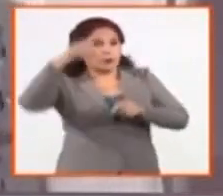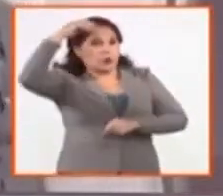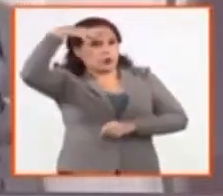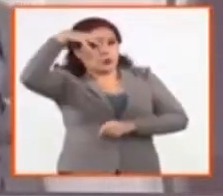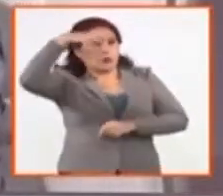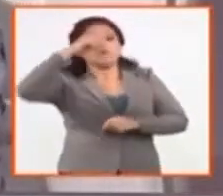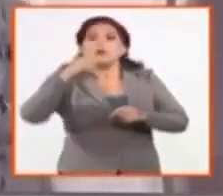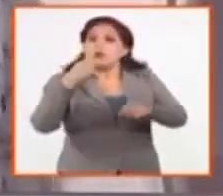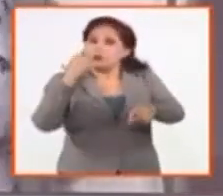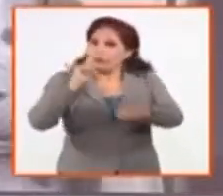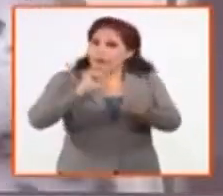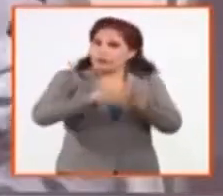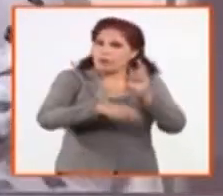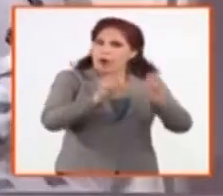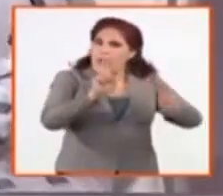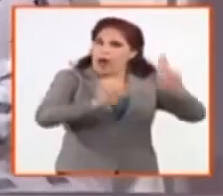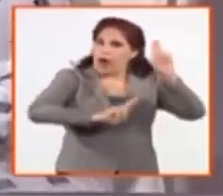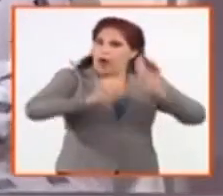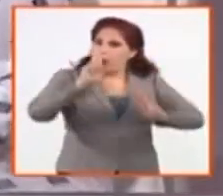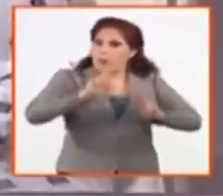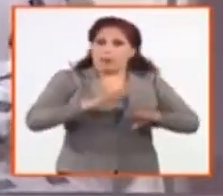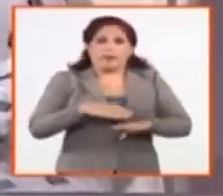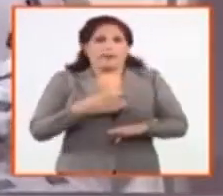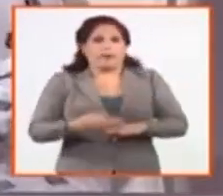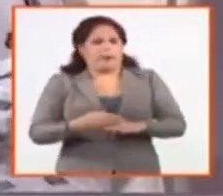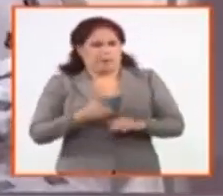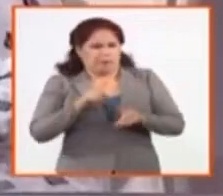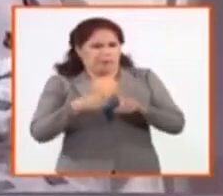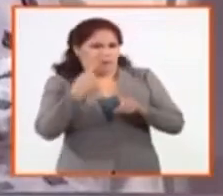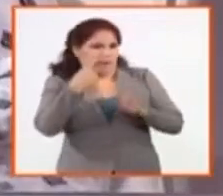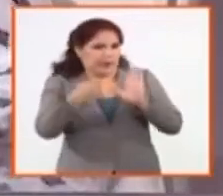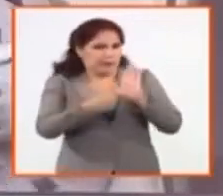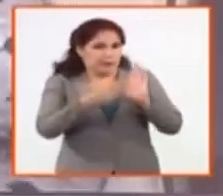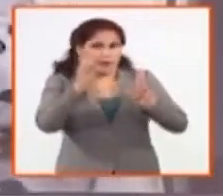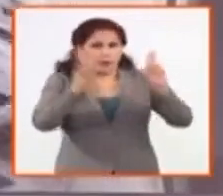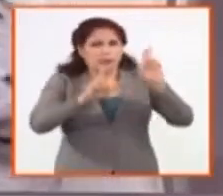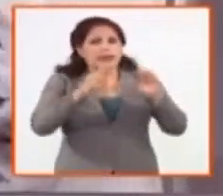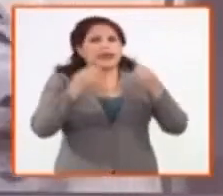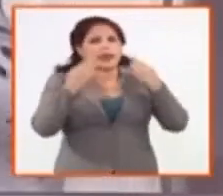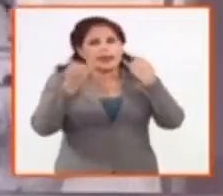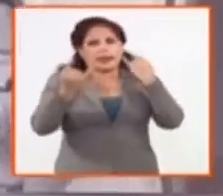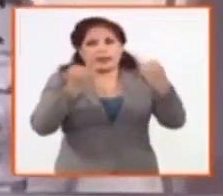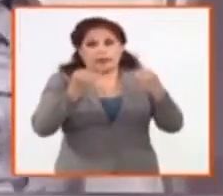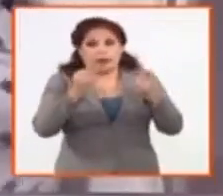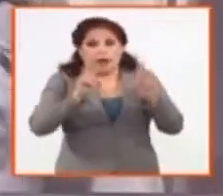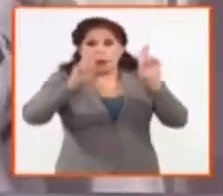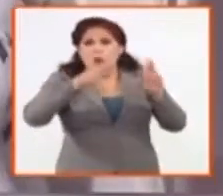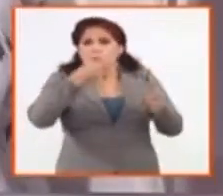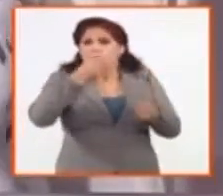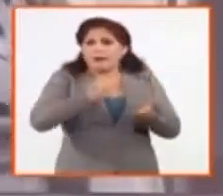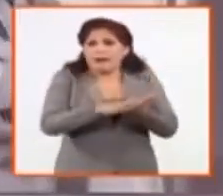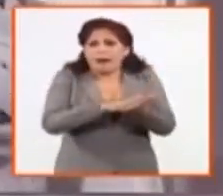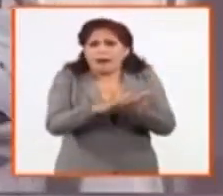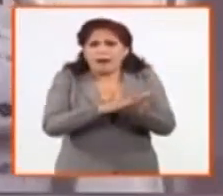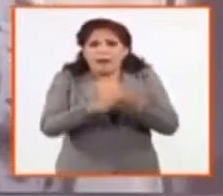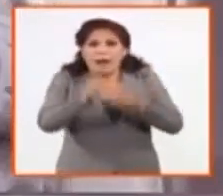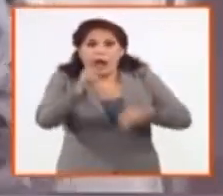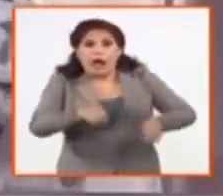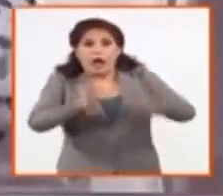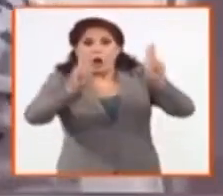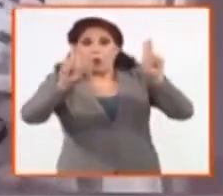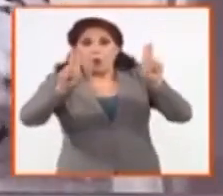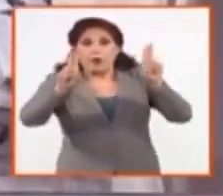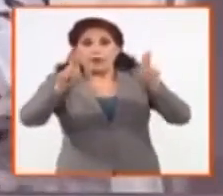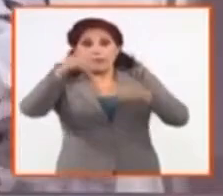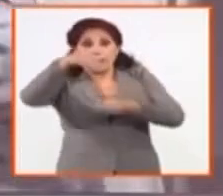Entonces firmó el acuerdo, pero fíjense, el acuerdo es súper interesante. El acuerdo no dice nada. El acuerdo de los talibanes,